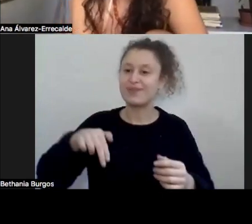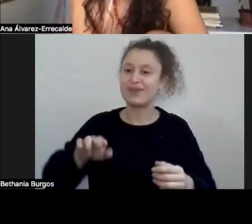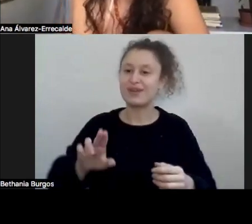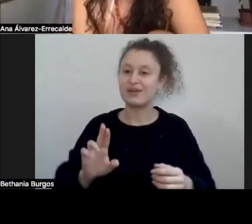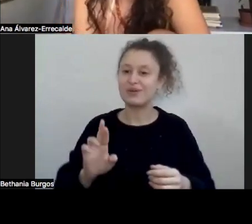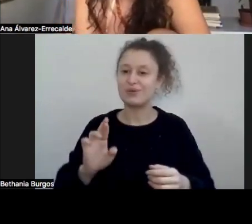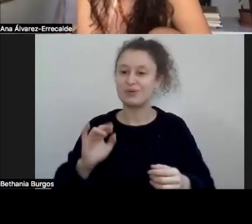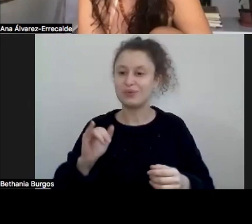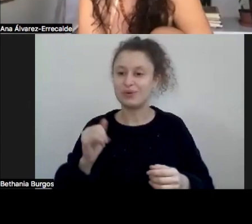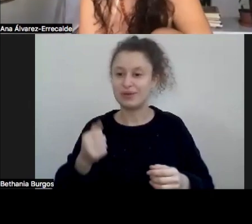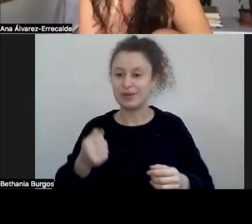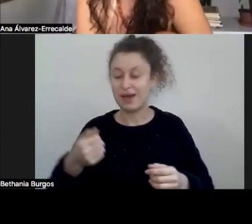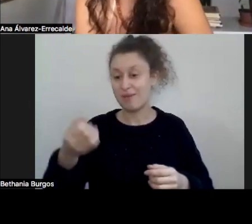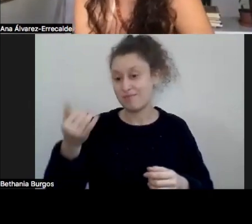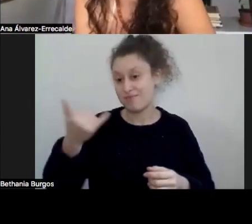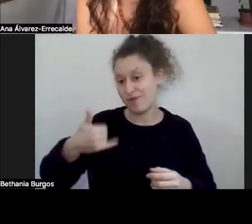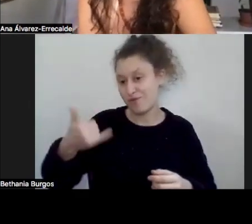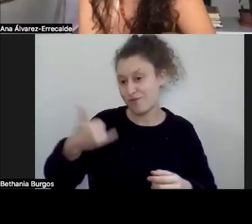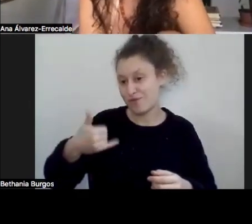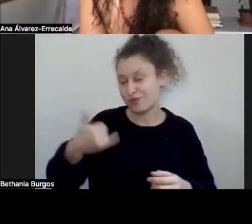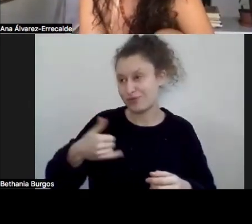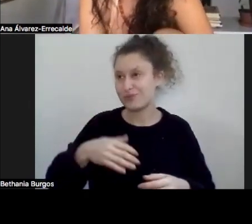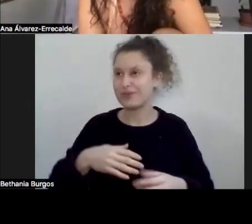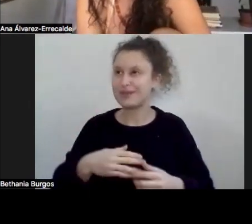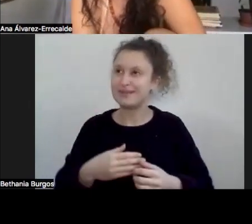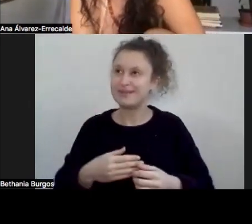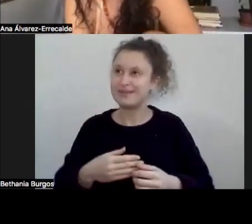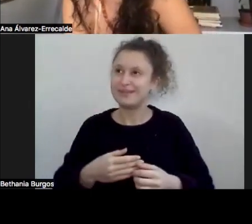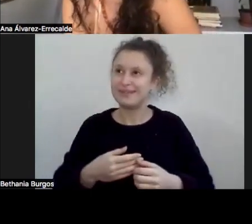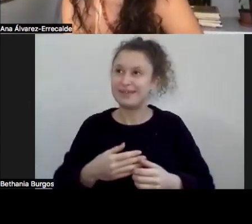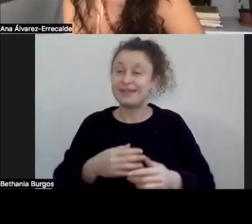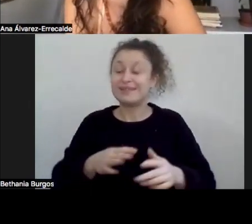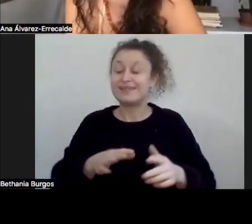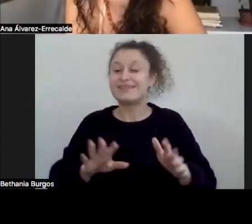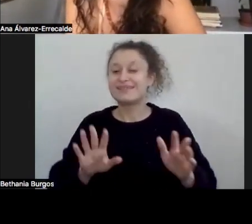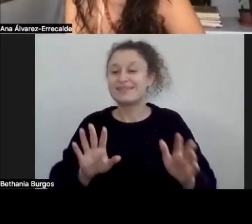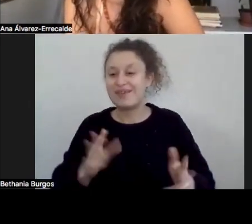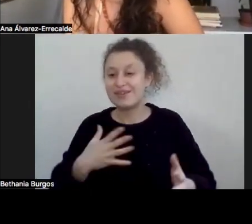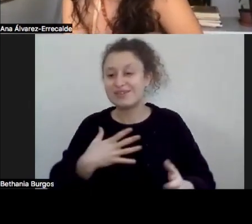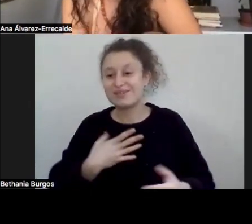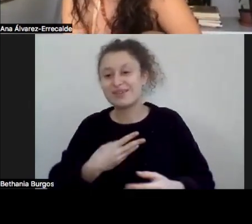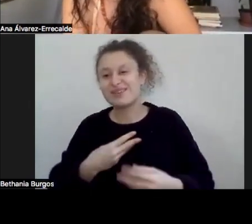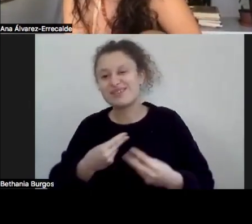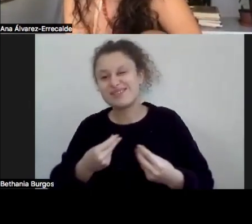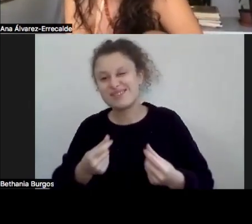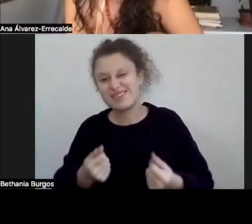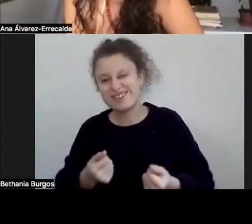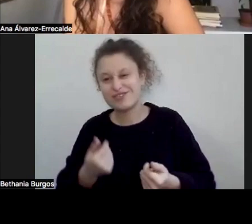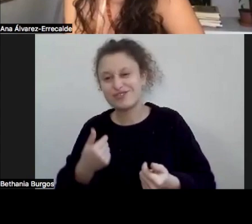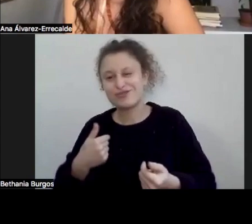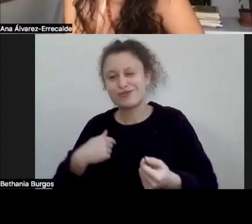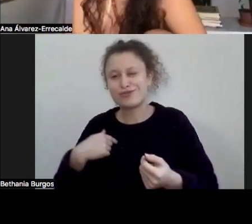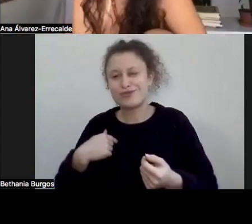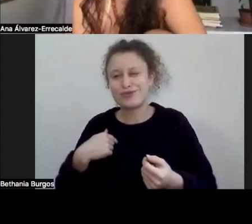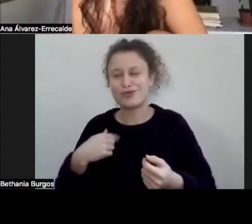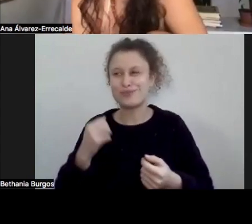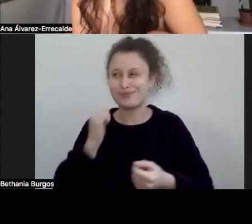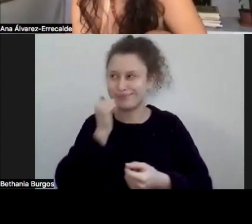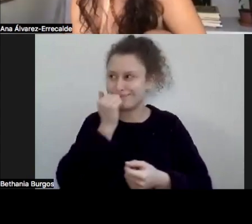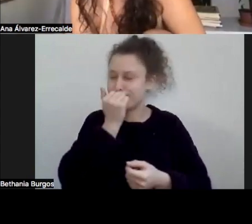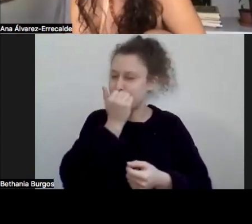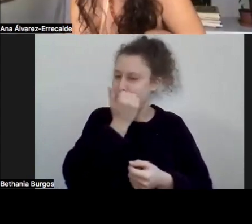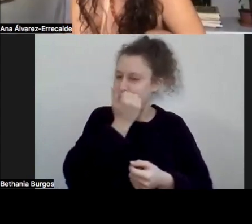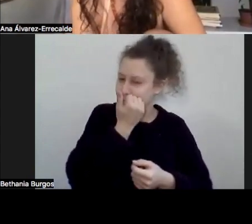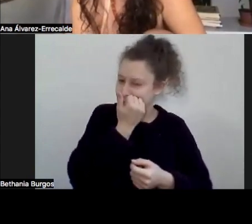se sentía un poco culpable porque decía, a veces siento que me escondo en la discapacidad de mi hija. Y esto también es algo